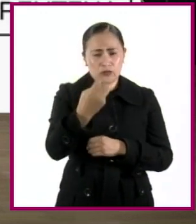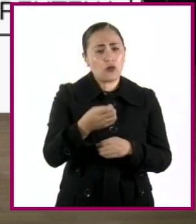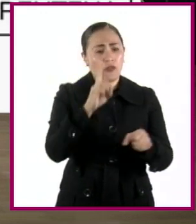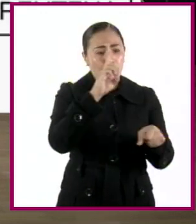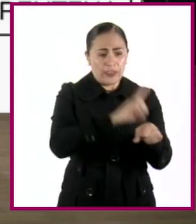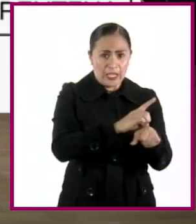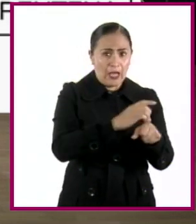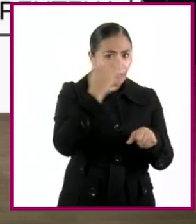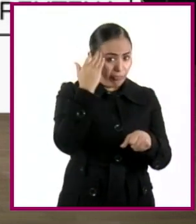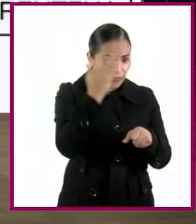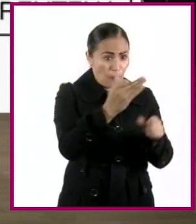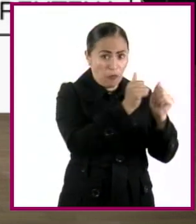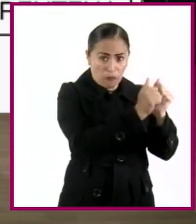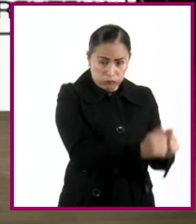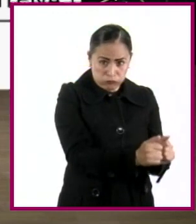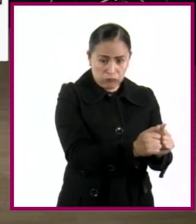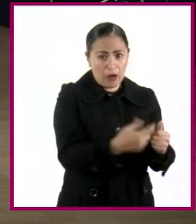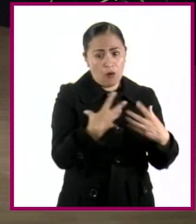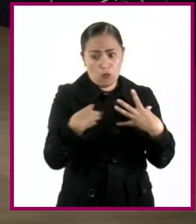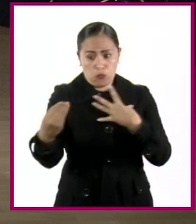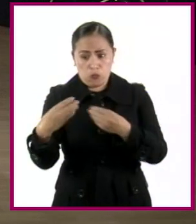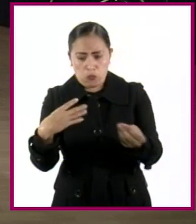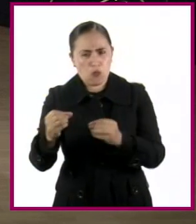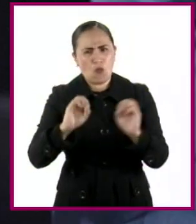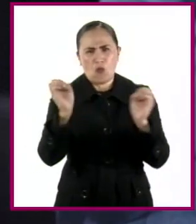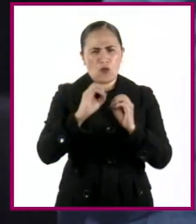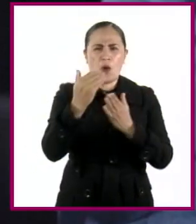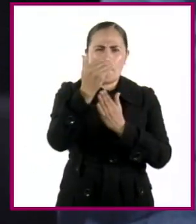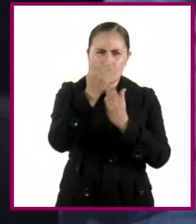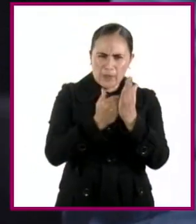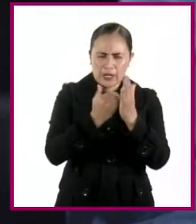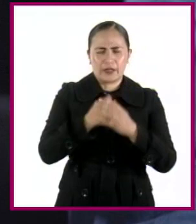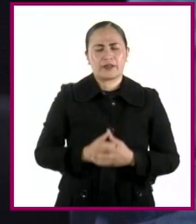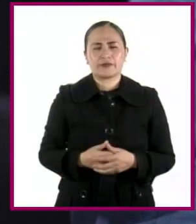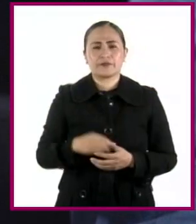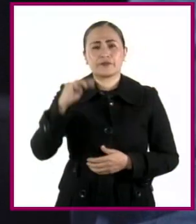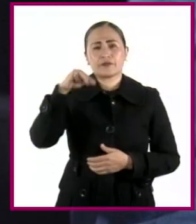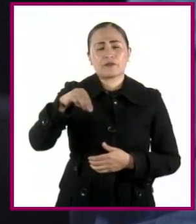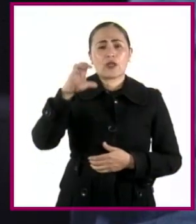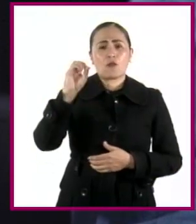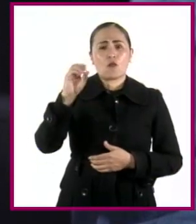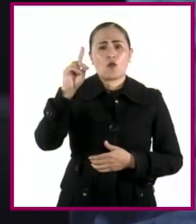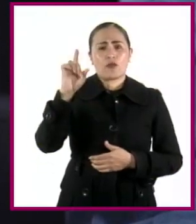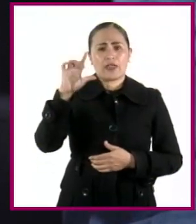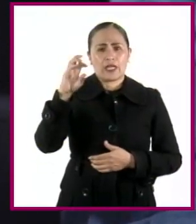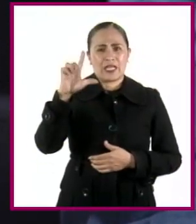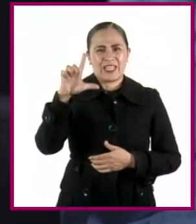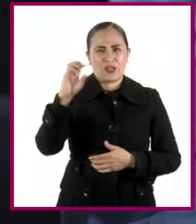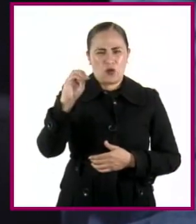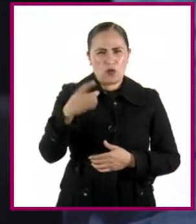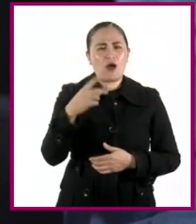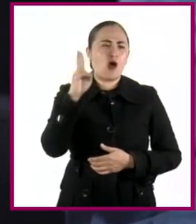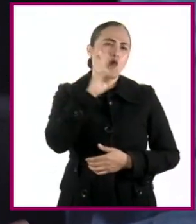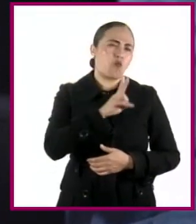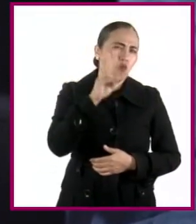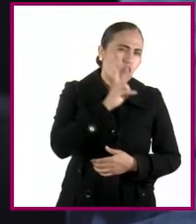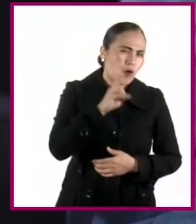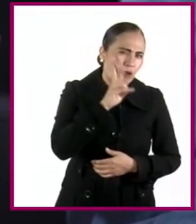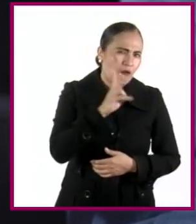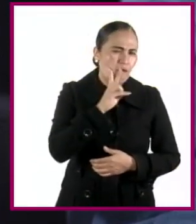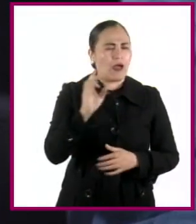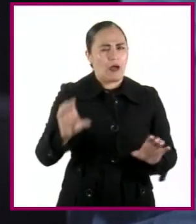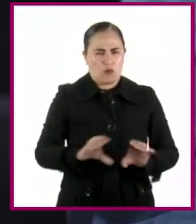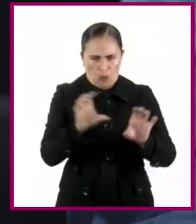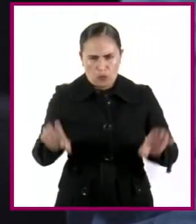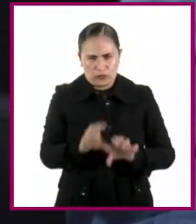en que un paciente es contagioso. El modelo permite hacer experimentos virtuales que no se podrían realizar en la vida real y